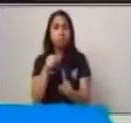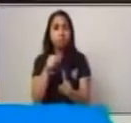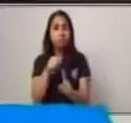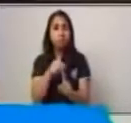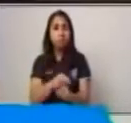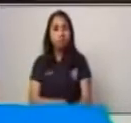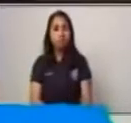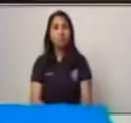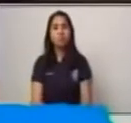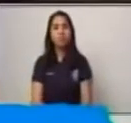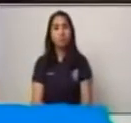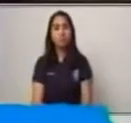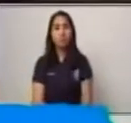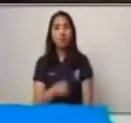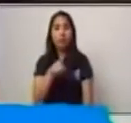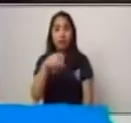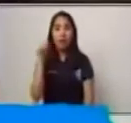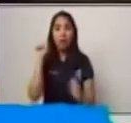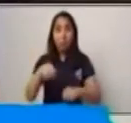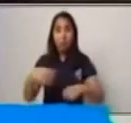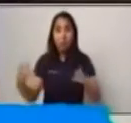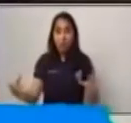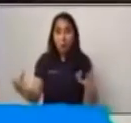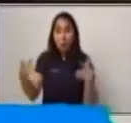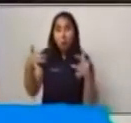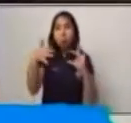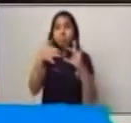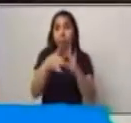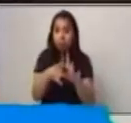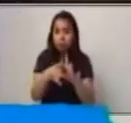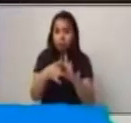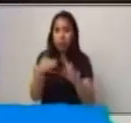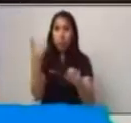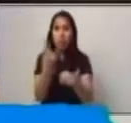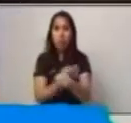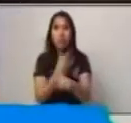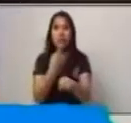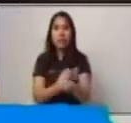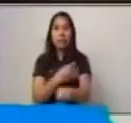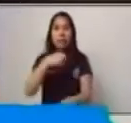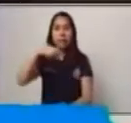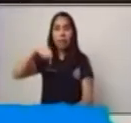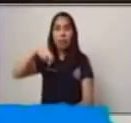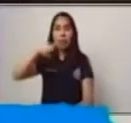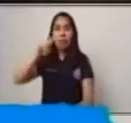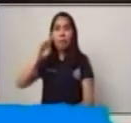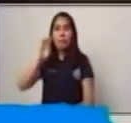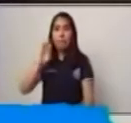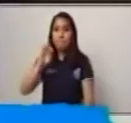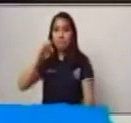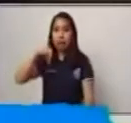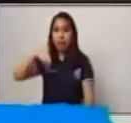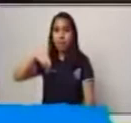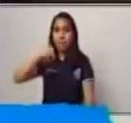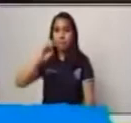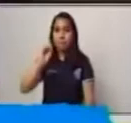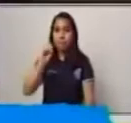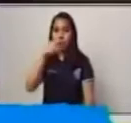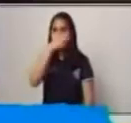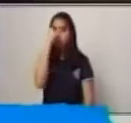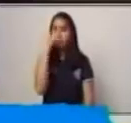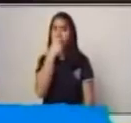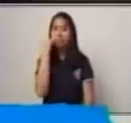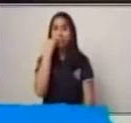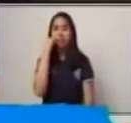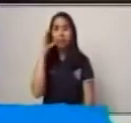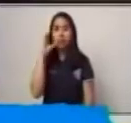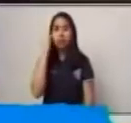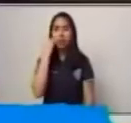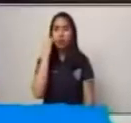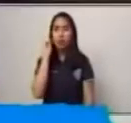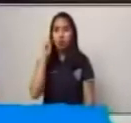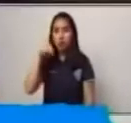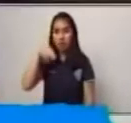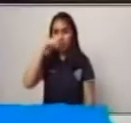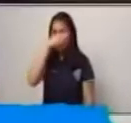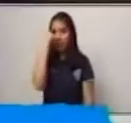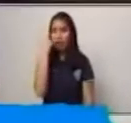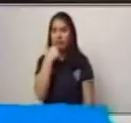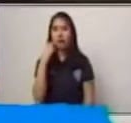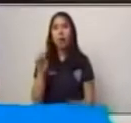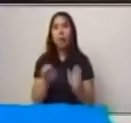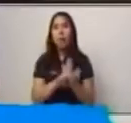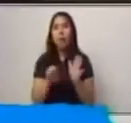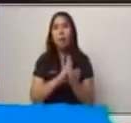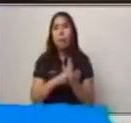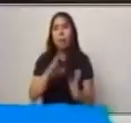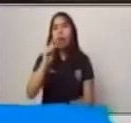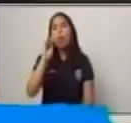son las preposiciones? Son pequeñas partículas que sirven para vincular palabras, por ejemplo, de, para, a,